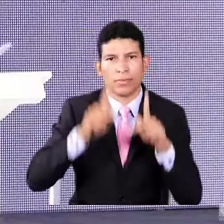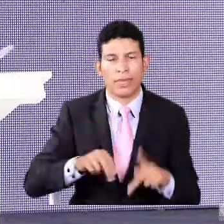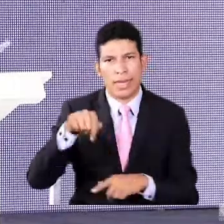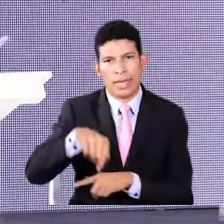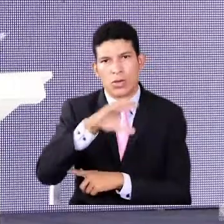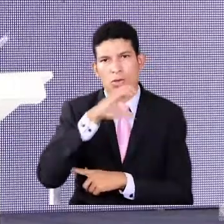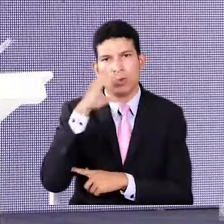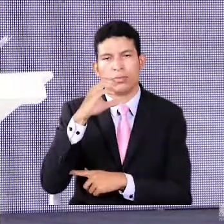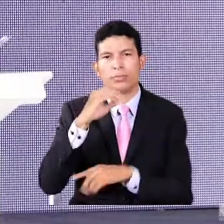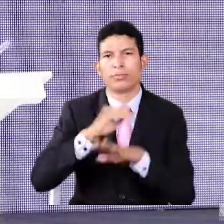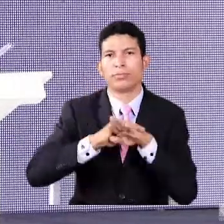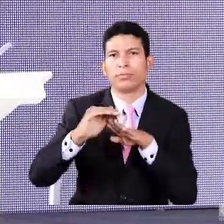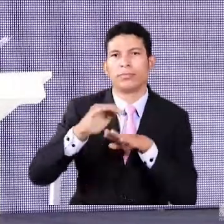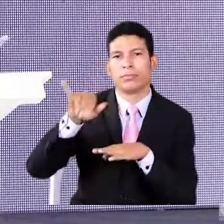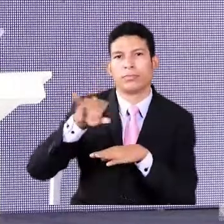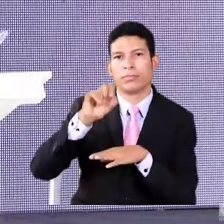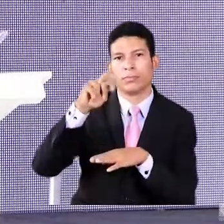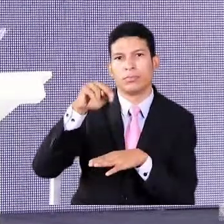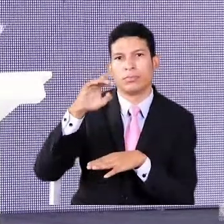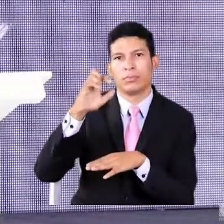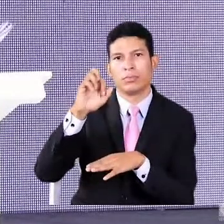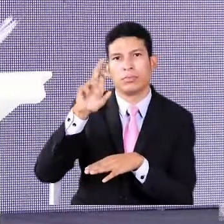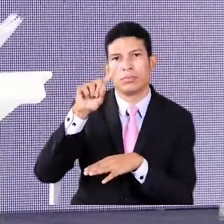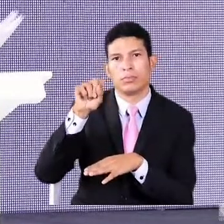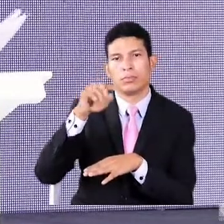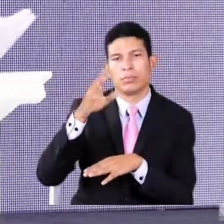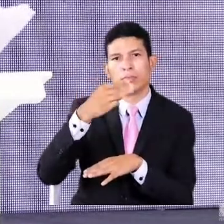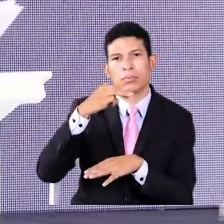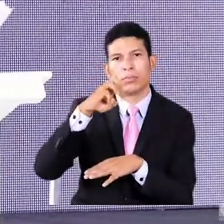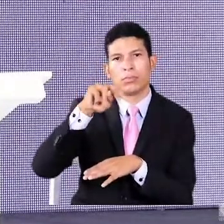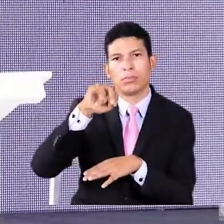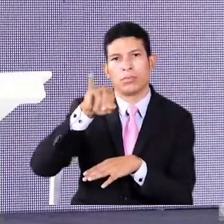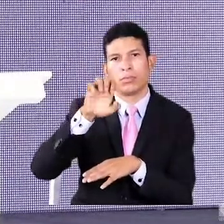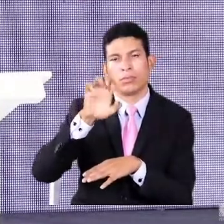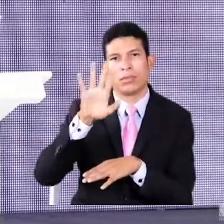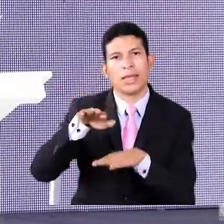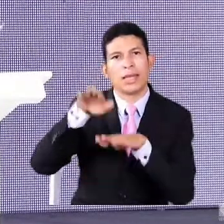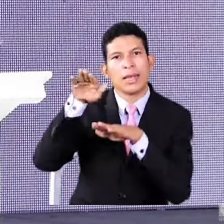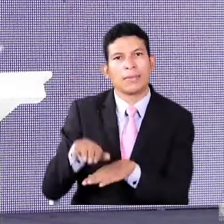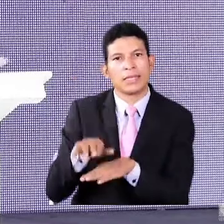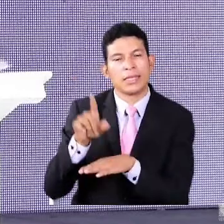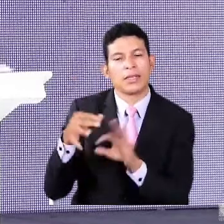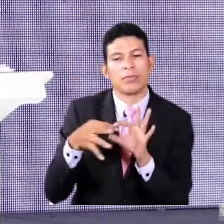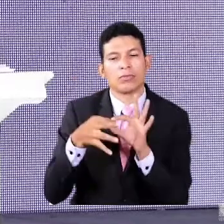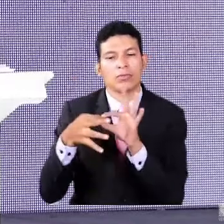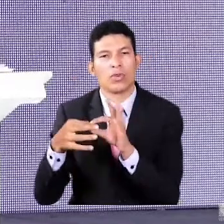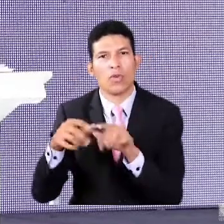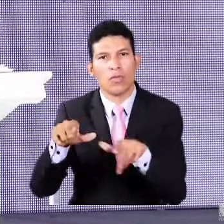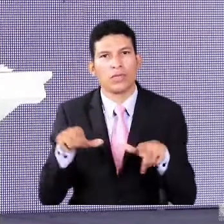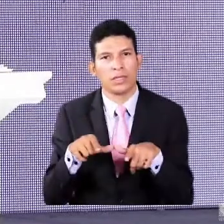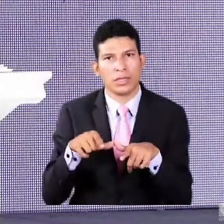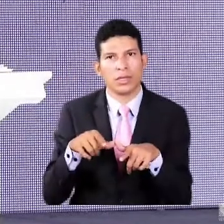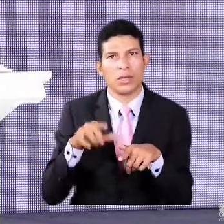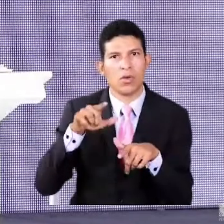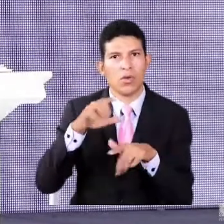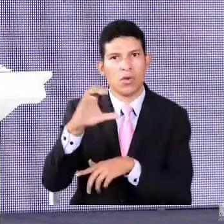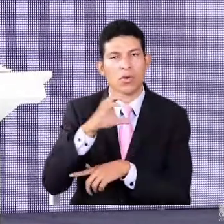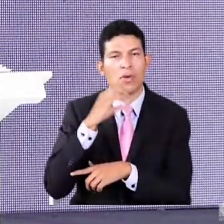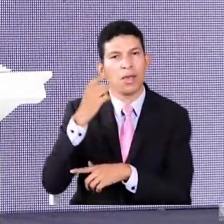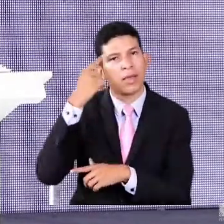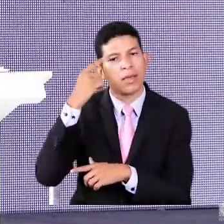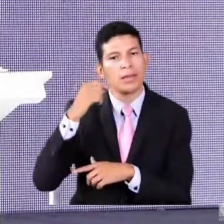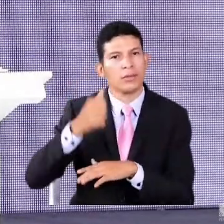invitamos a juan carlos monge representante adjunto a la oficina de colombia de la alta comisionada de las naciones unidas para los derechos